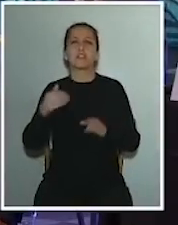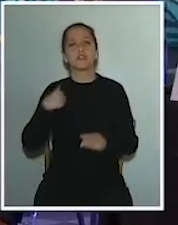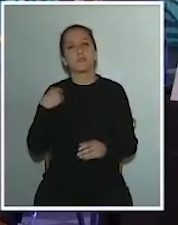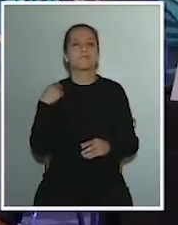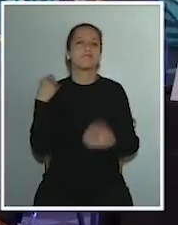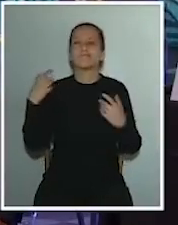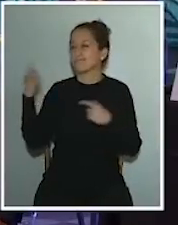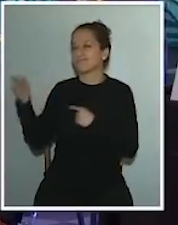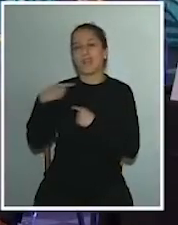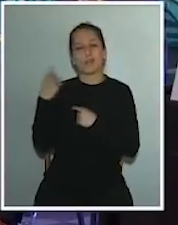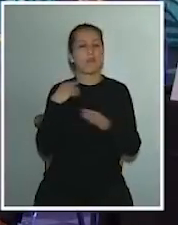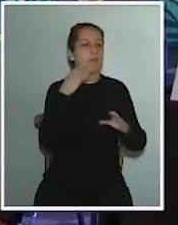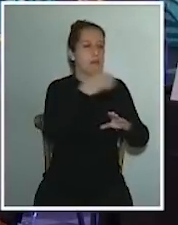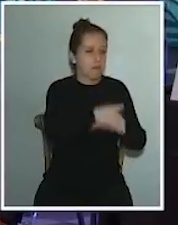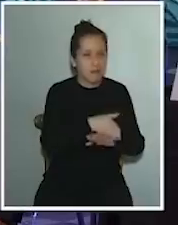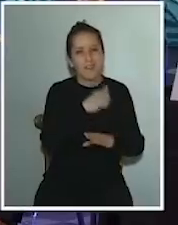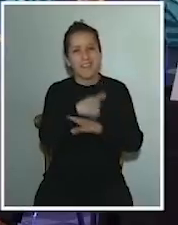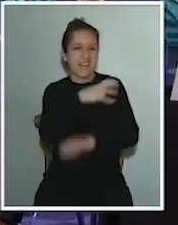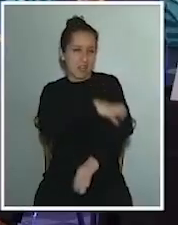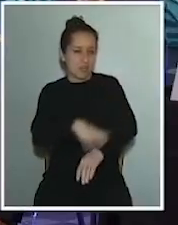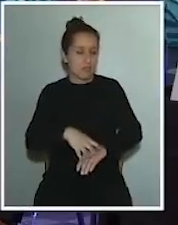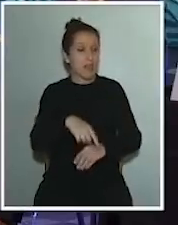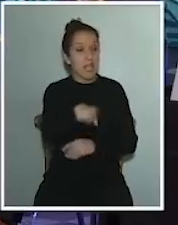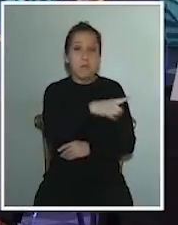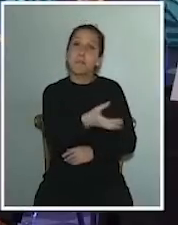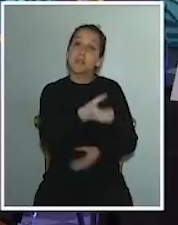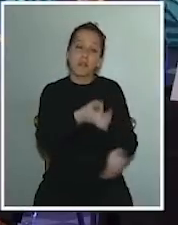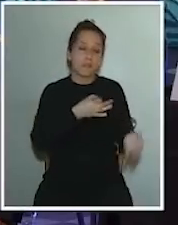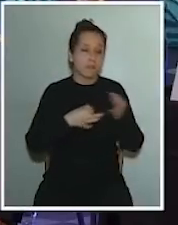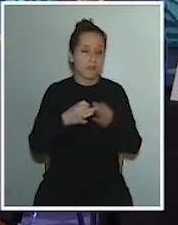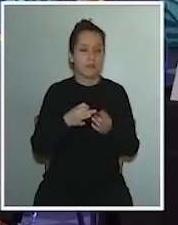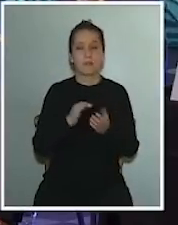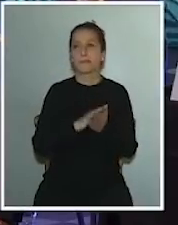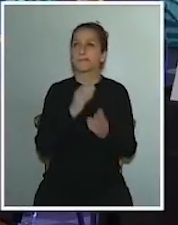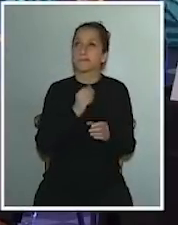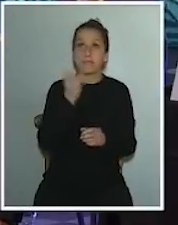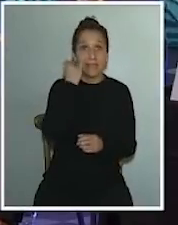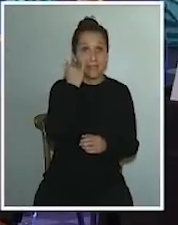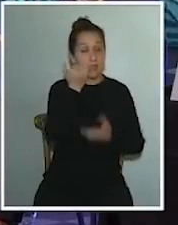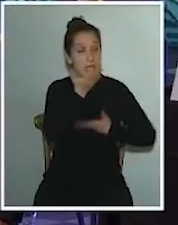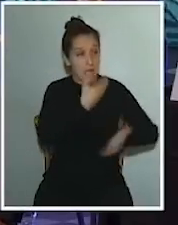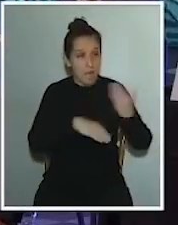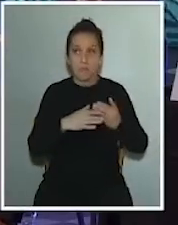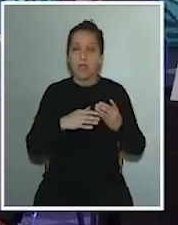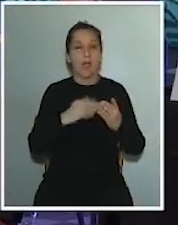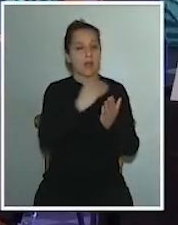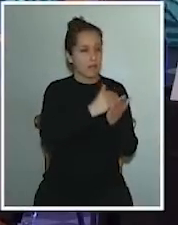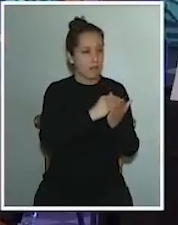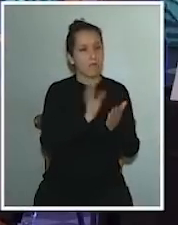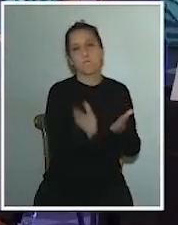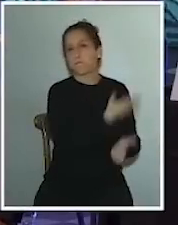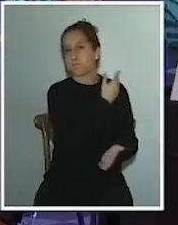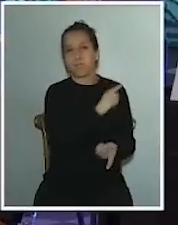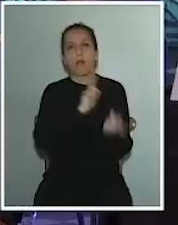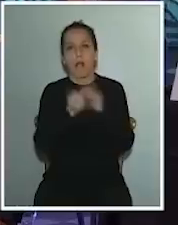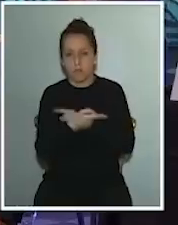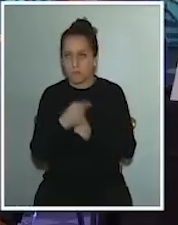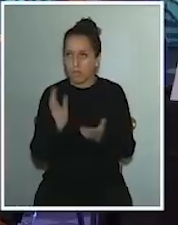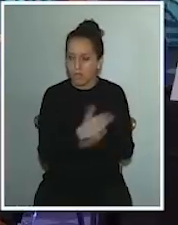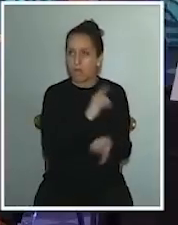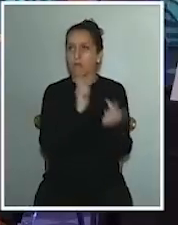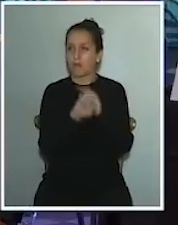dicen mire cada vez que cambia el intendente O cada vez que cambia el gobierno cambia las prioridades regionales y todo lo que ha sido una agenda estudiada